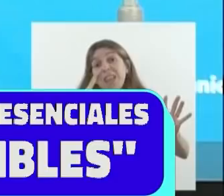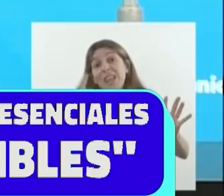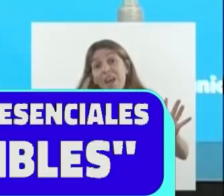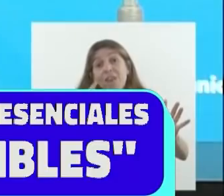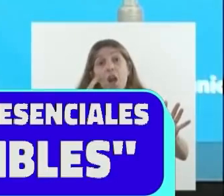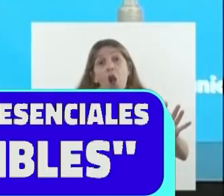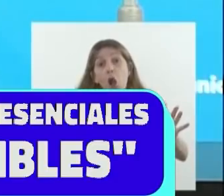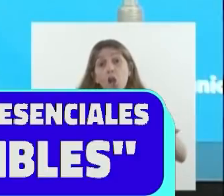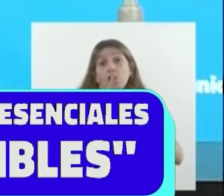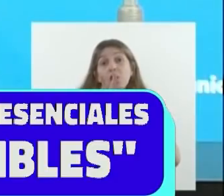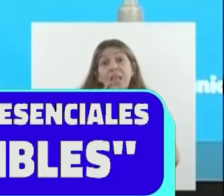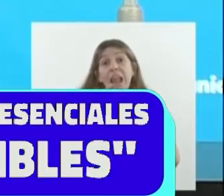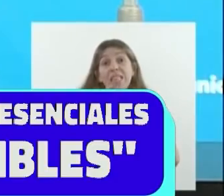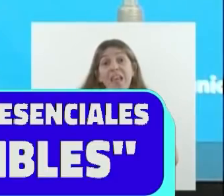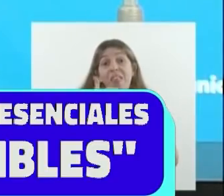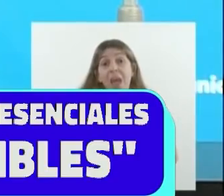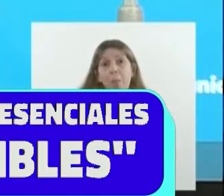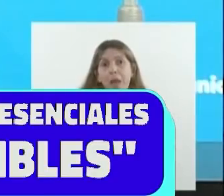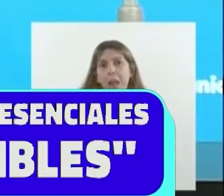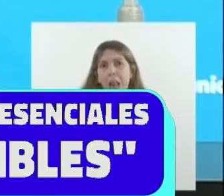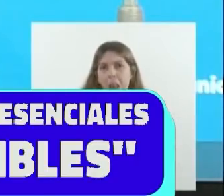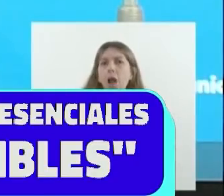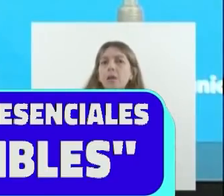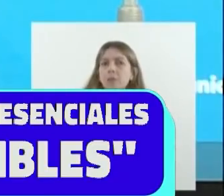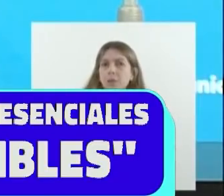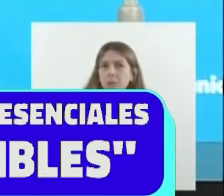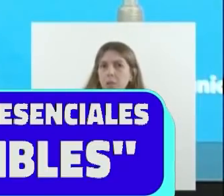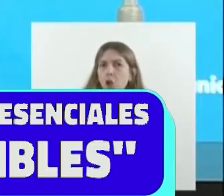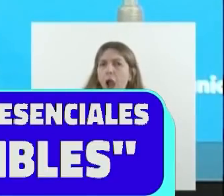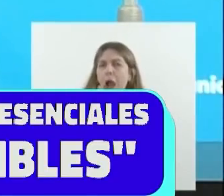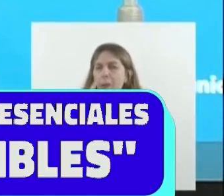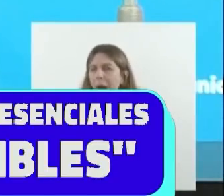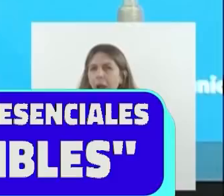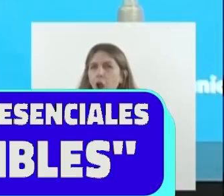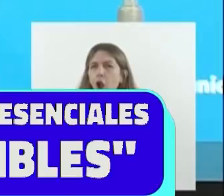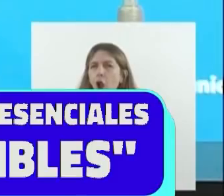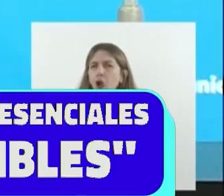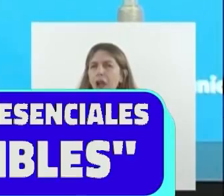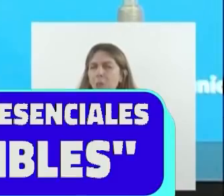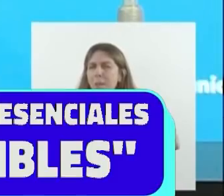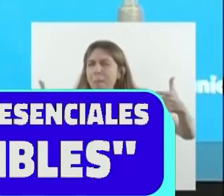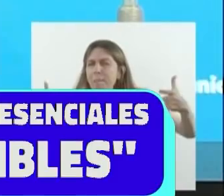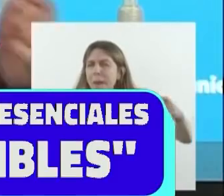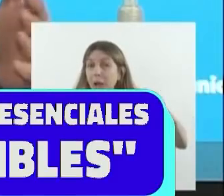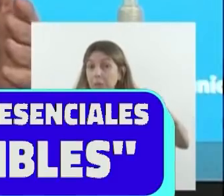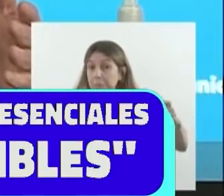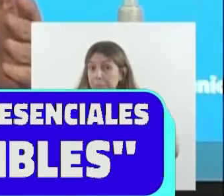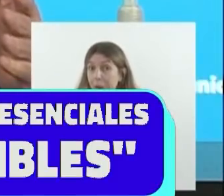ganado el tiempo necesario para parar los contagios, para vaciar las camas y para volver a poner el